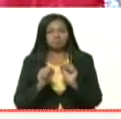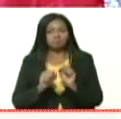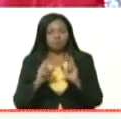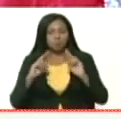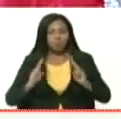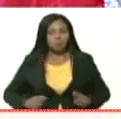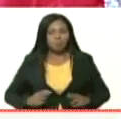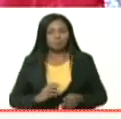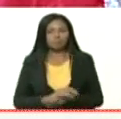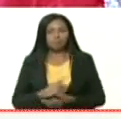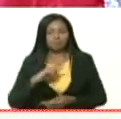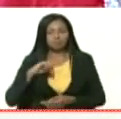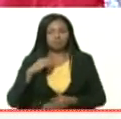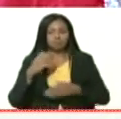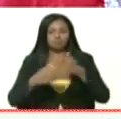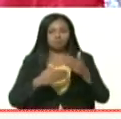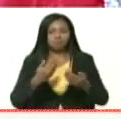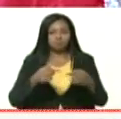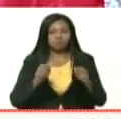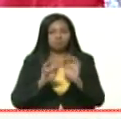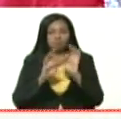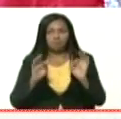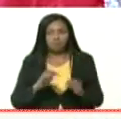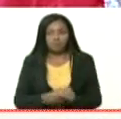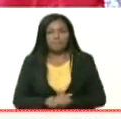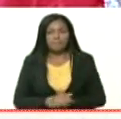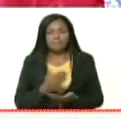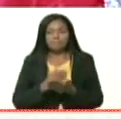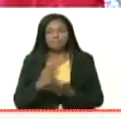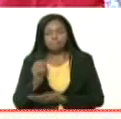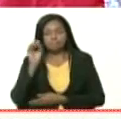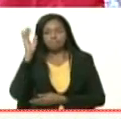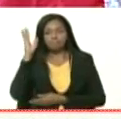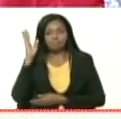humanidad, ha venido formulando siempre ideas